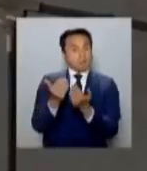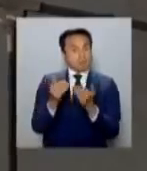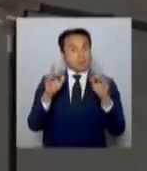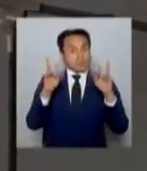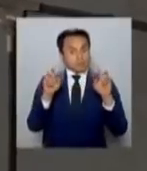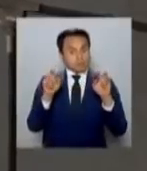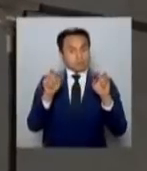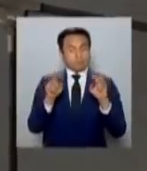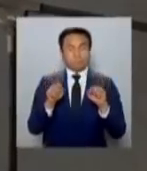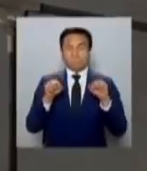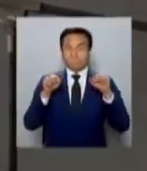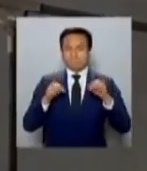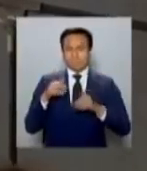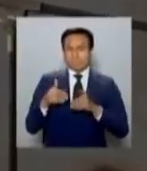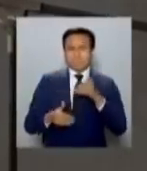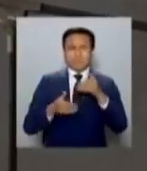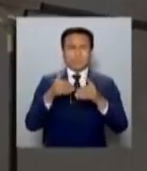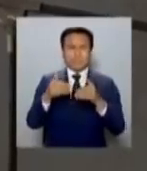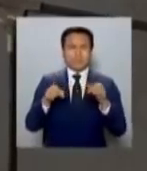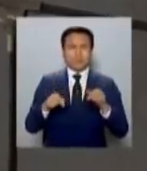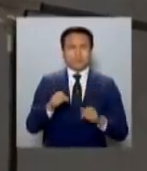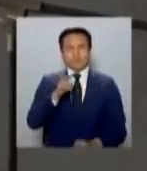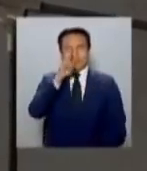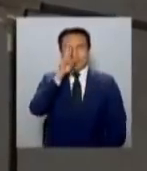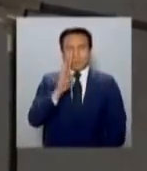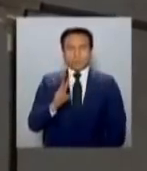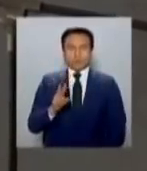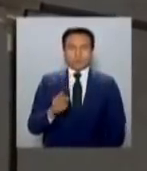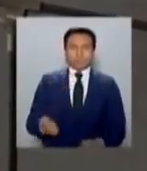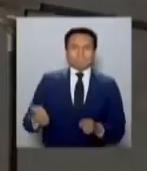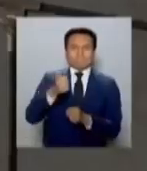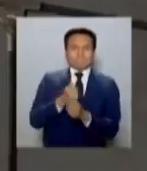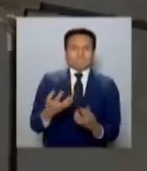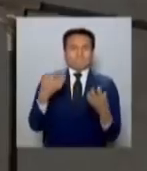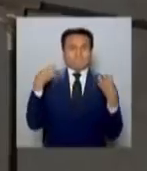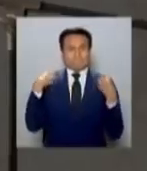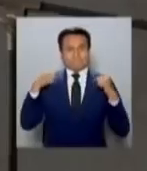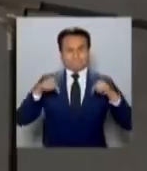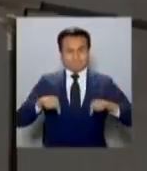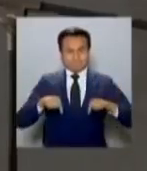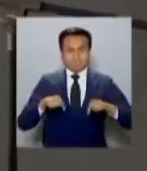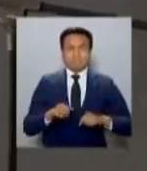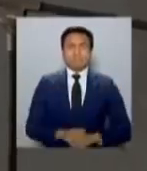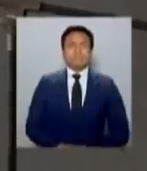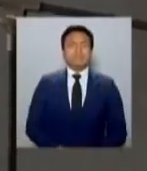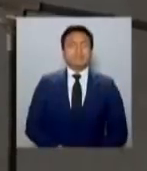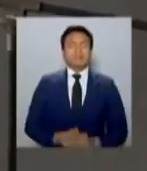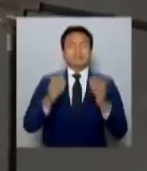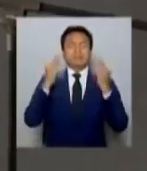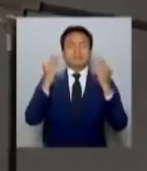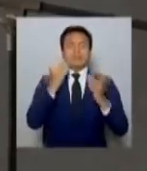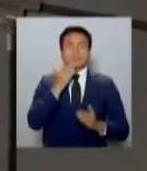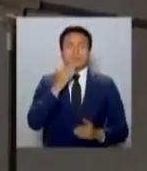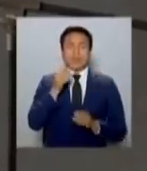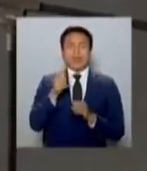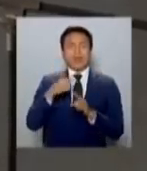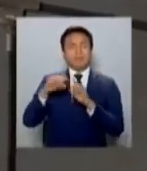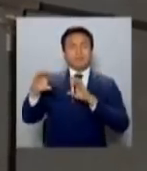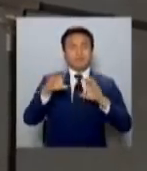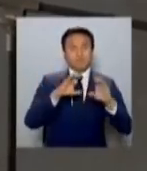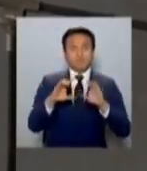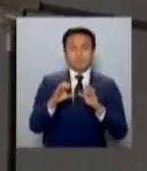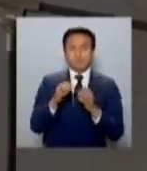en la designación de subsecretario, ¿no? Donde espera ahí que sea, entre comillas, compensado por lo que ellos esperaban en la designación de ministro,